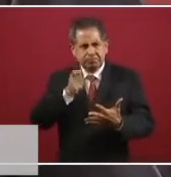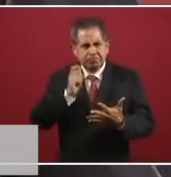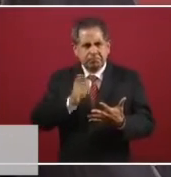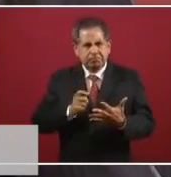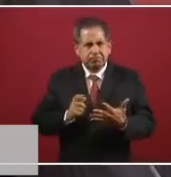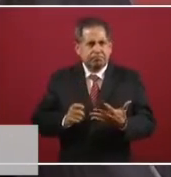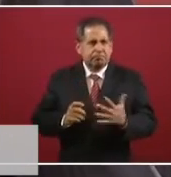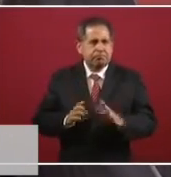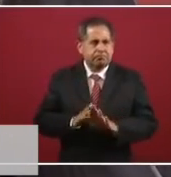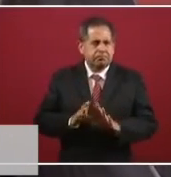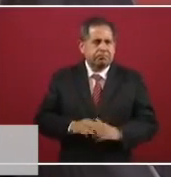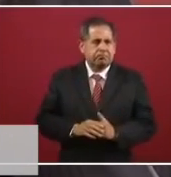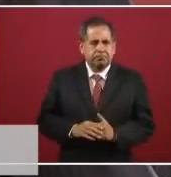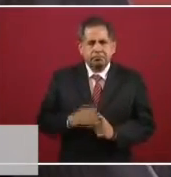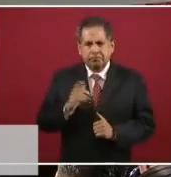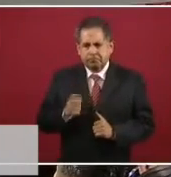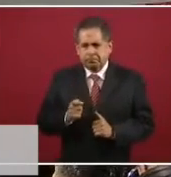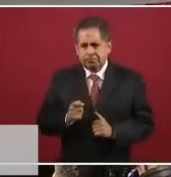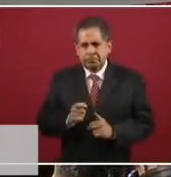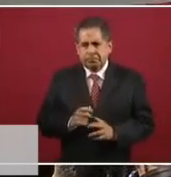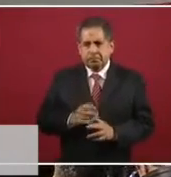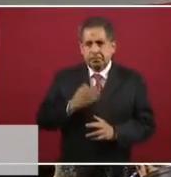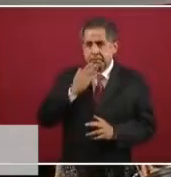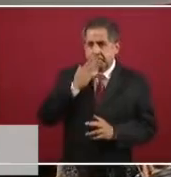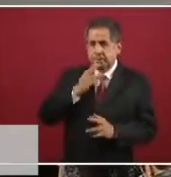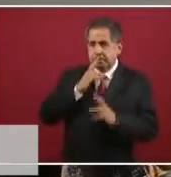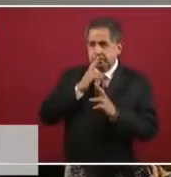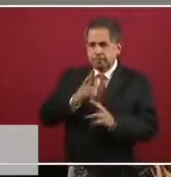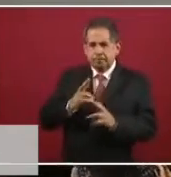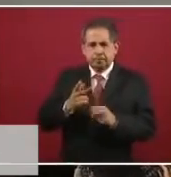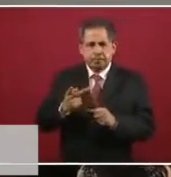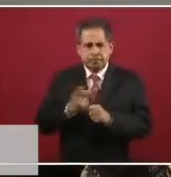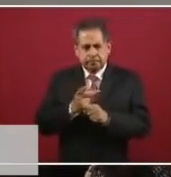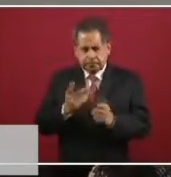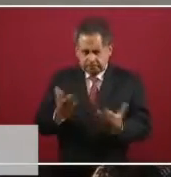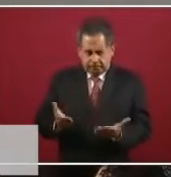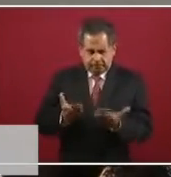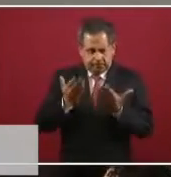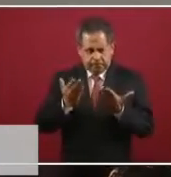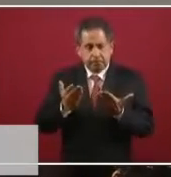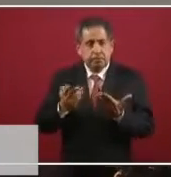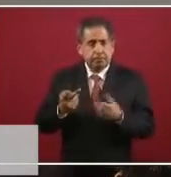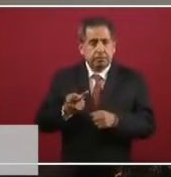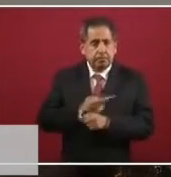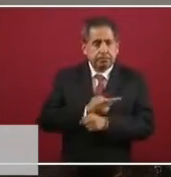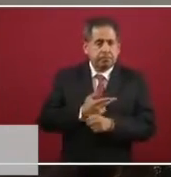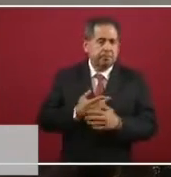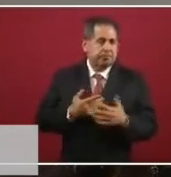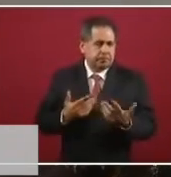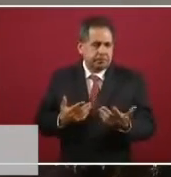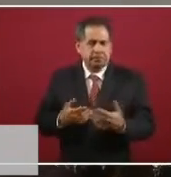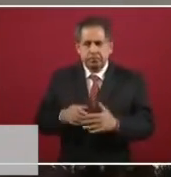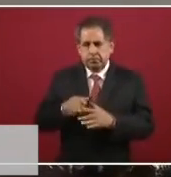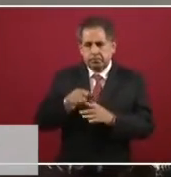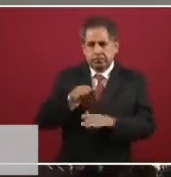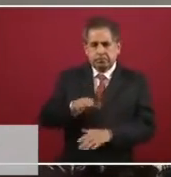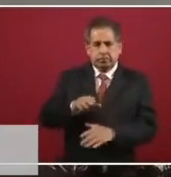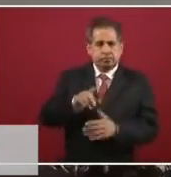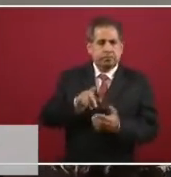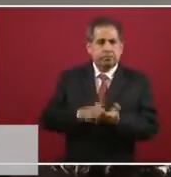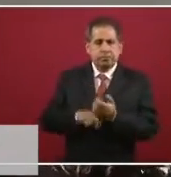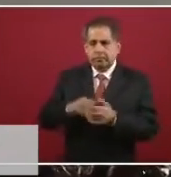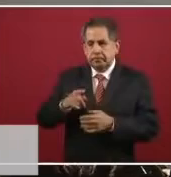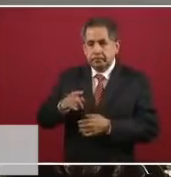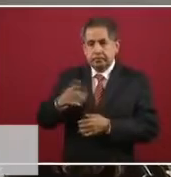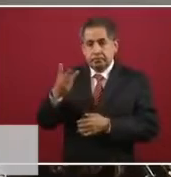fin de evaluar el trabajo realizado a partir del acuerdo migratorio de hace 3 meses. Ayer sostuvo una conversación el presidente Andrés Manuel López Obrador con